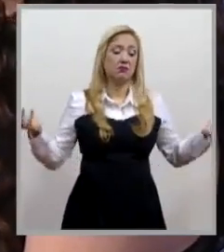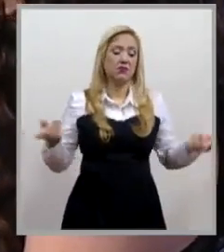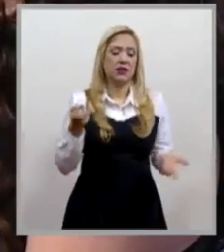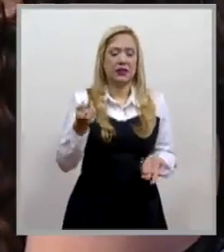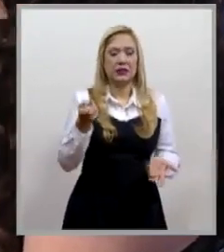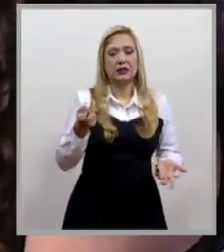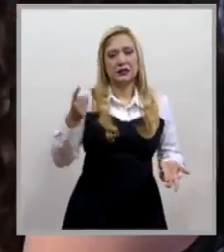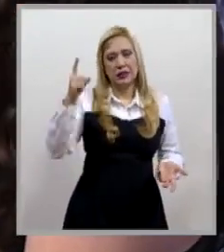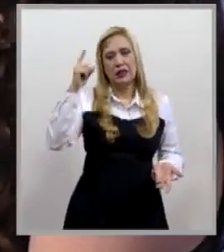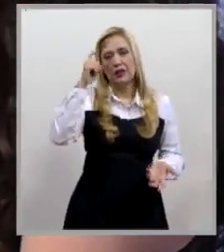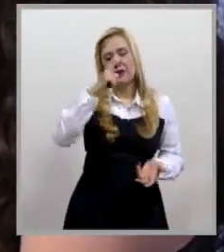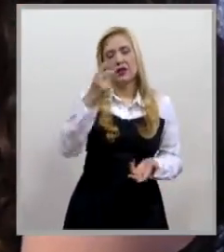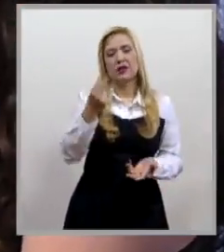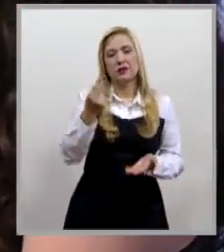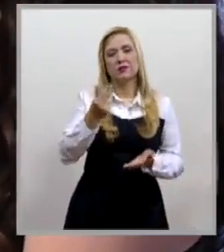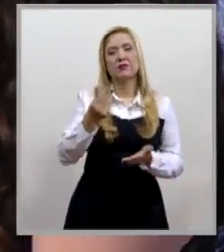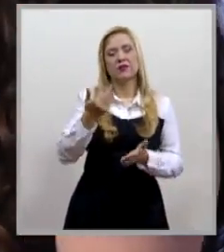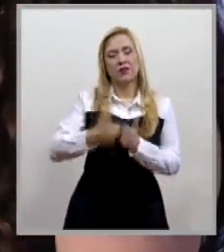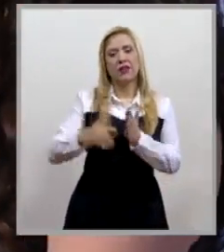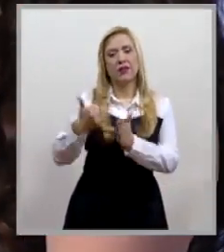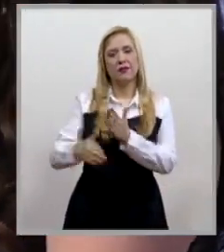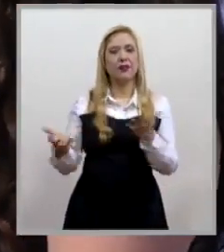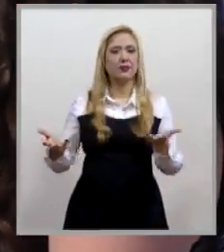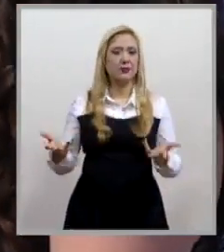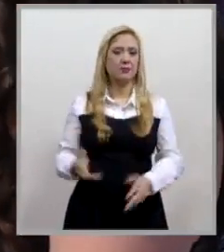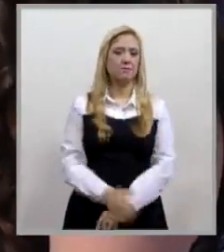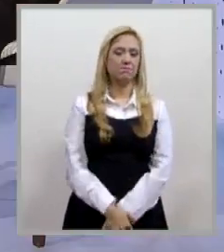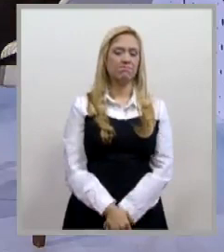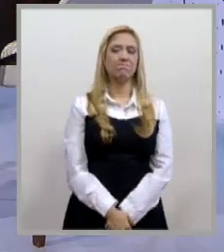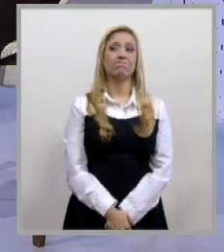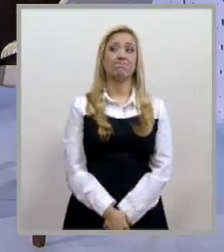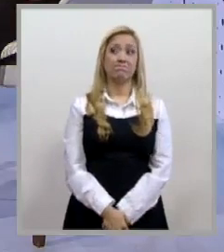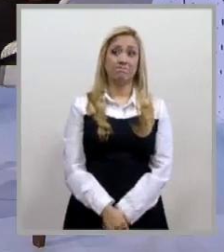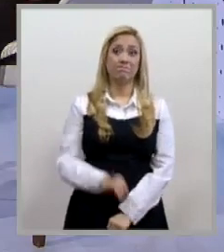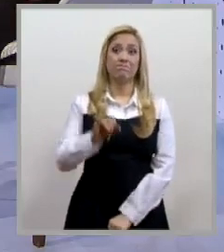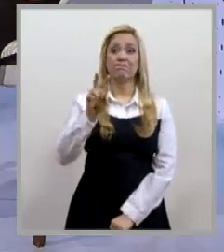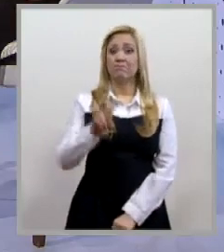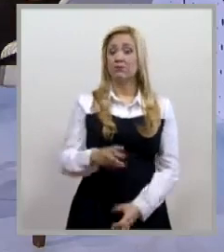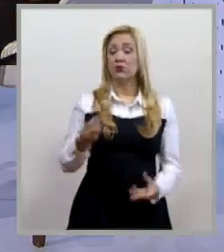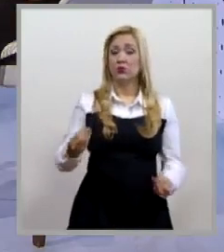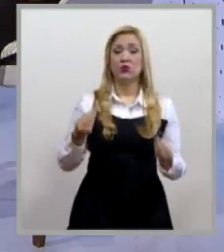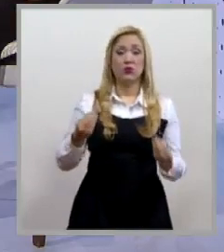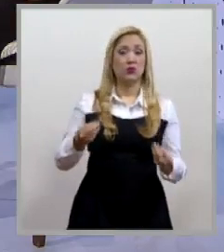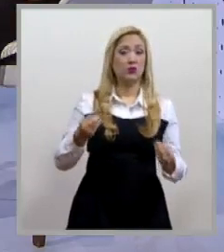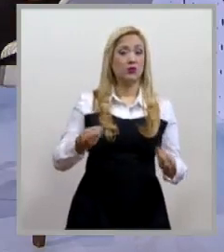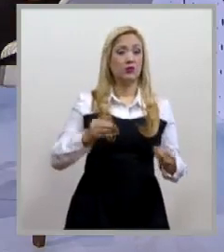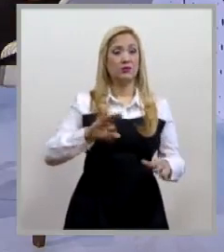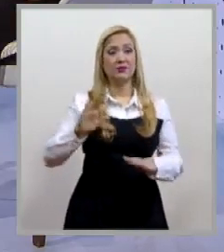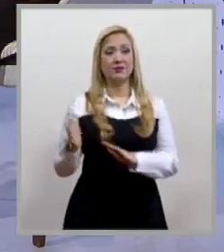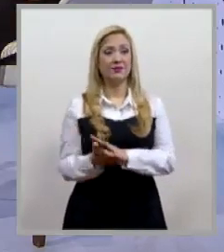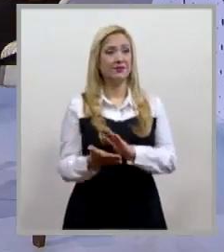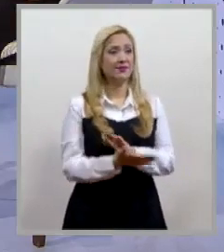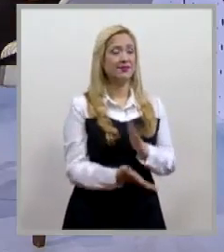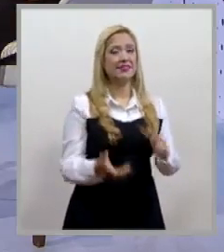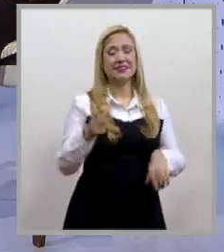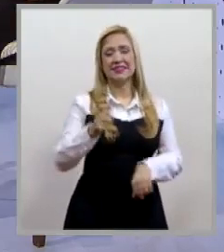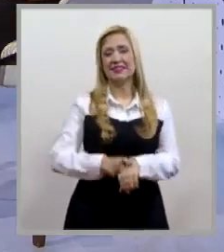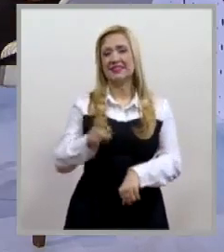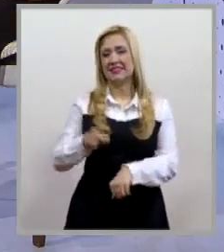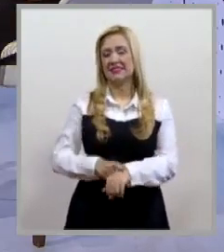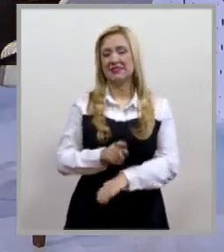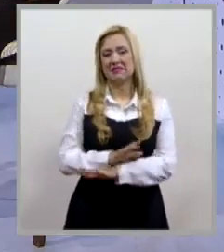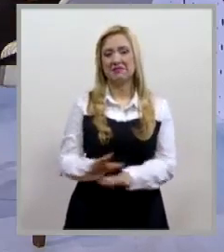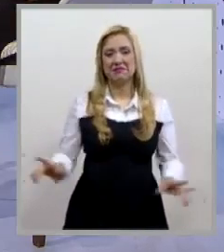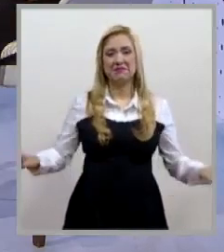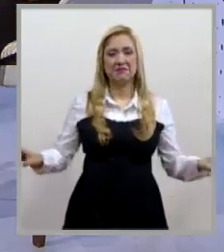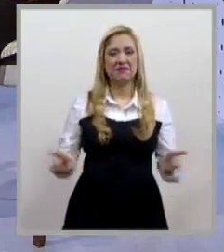de lo que aún necesitamos Claro. hacer, ¿no? Sin duda, pues muchos pendientes y también con muchas preguntas pendientes no nos dio tiempo de abordarlas. Entonces